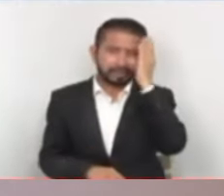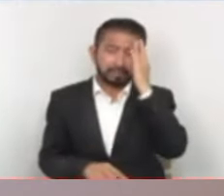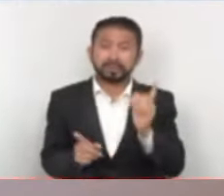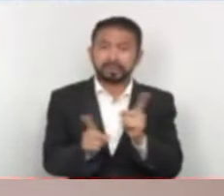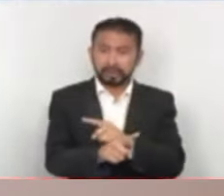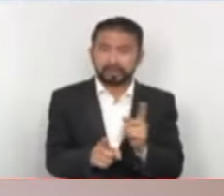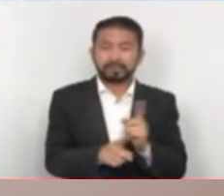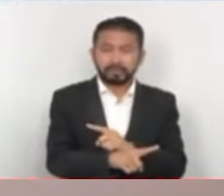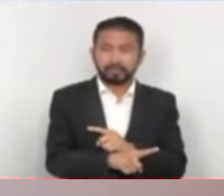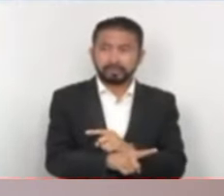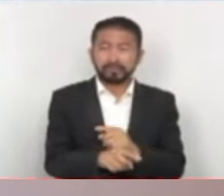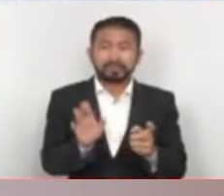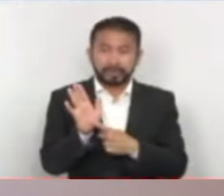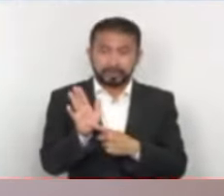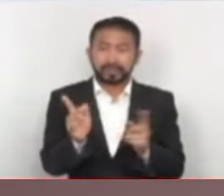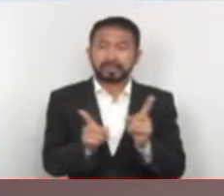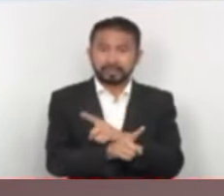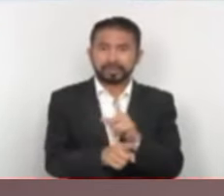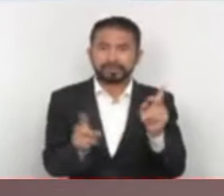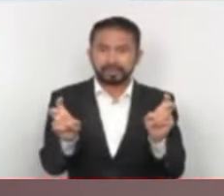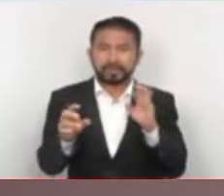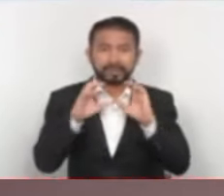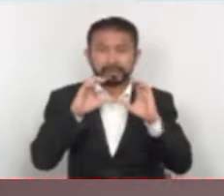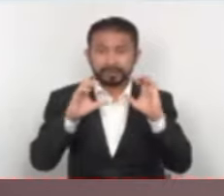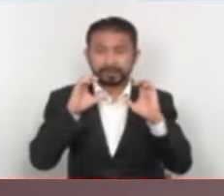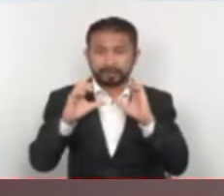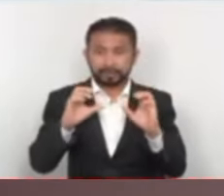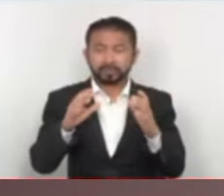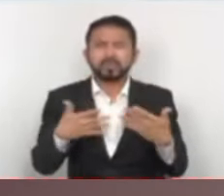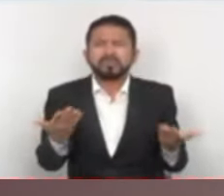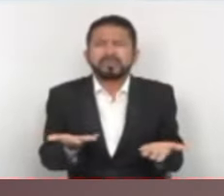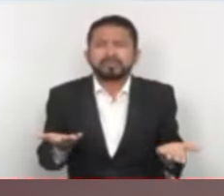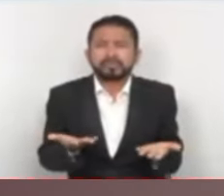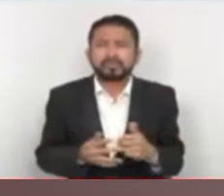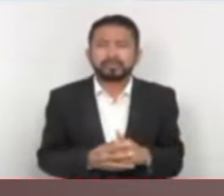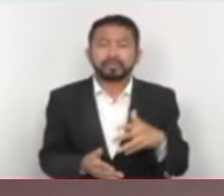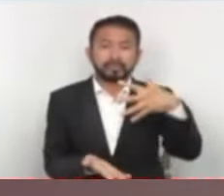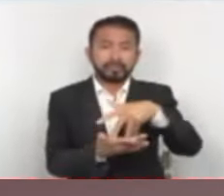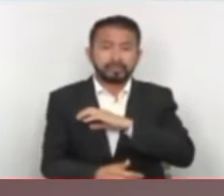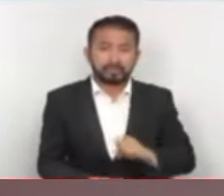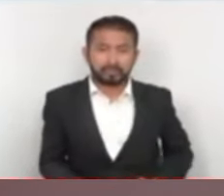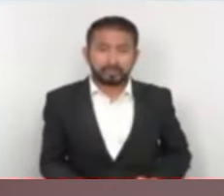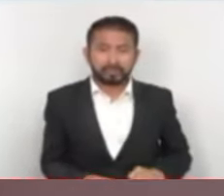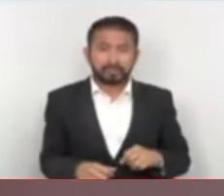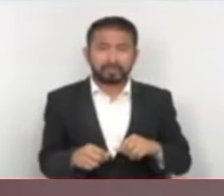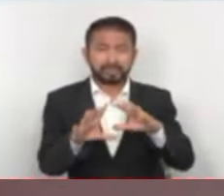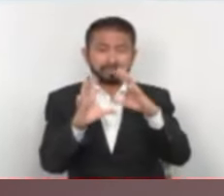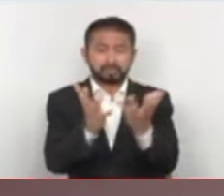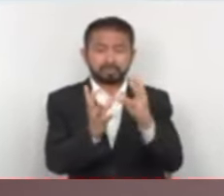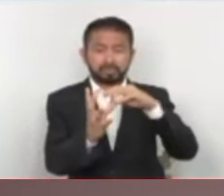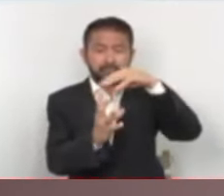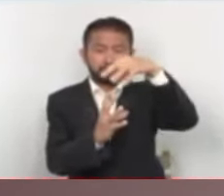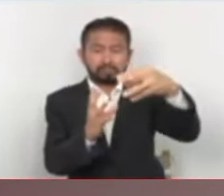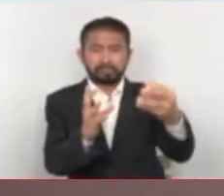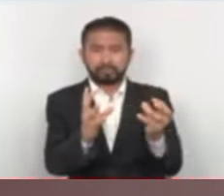corregirlos, y este es uno que hay que corregir, que es el tema de la comunicación. ¿Cómo hacer para que nuestra población, que es tan dispersa, y por eso el término